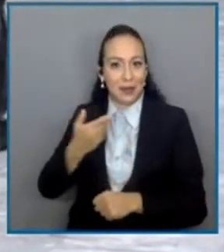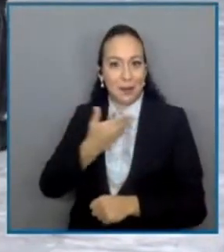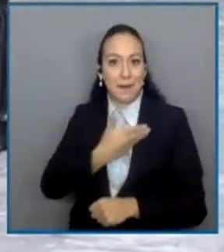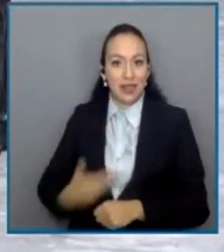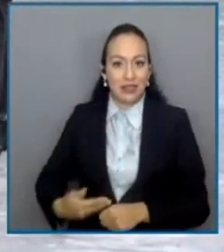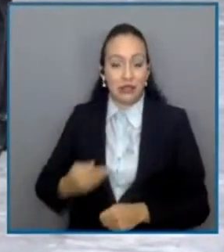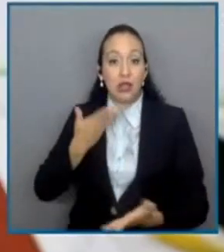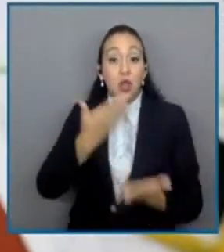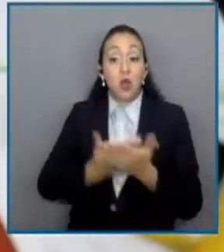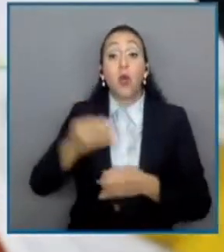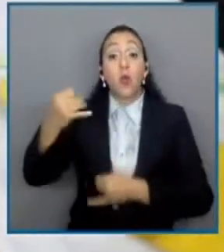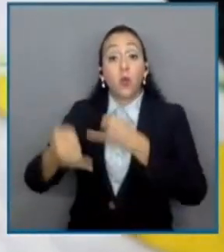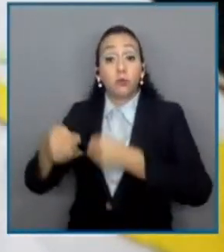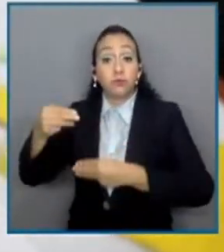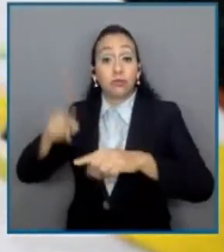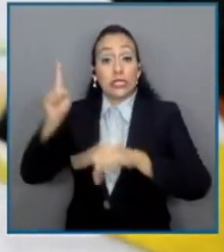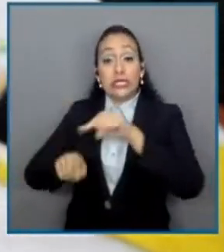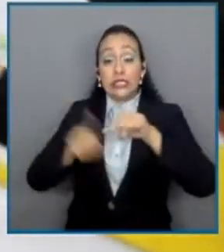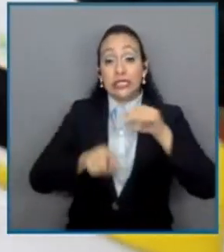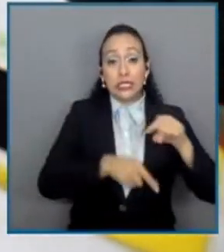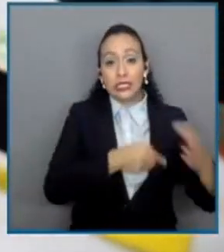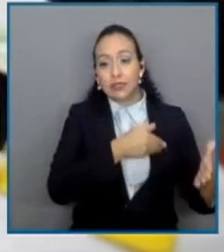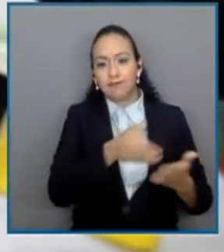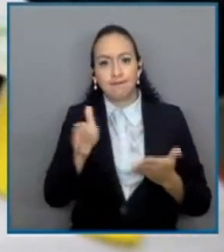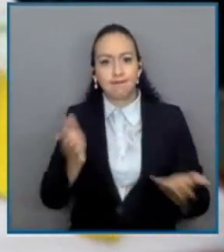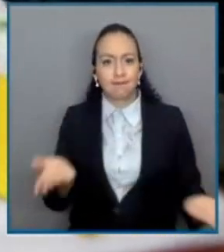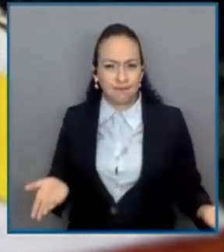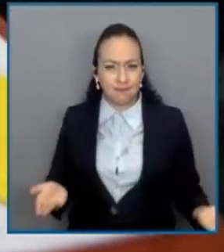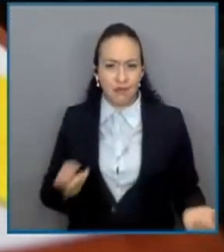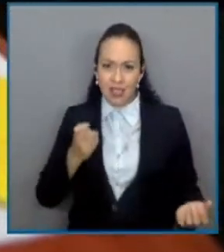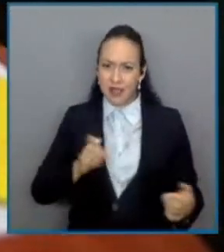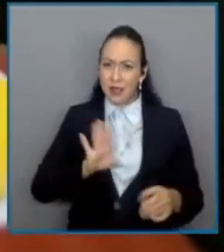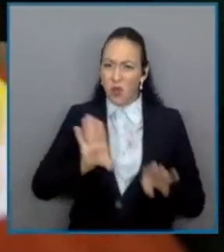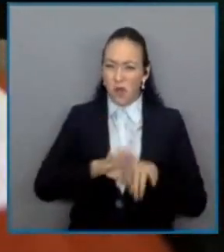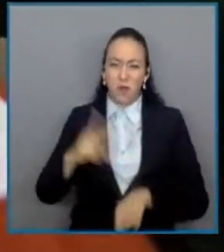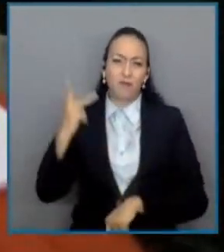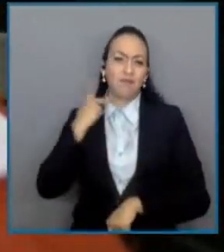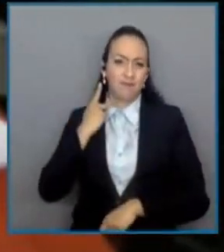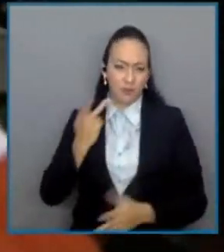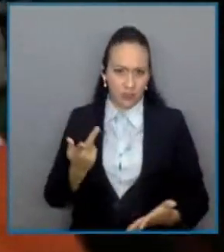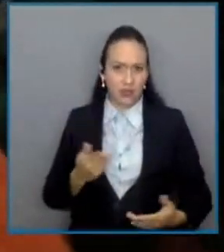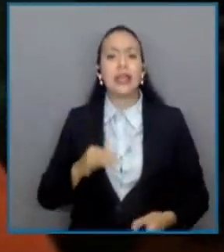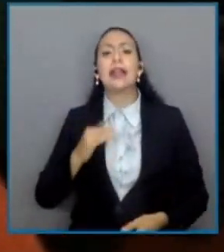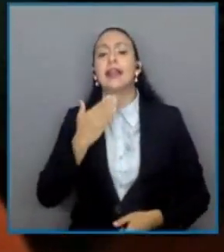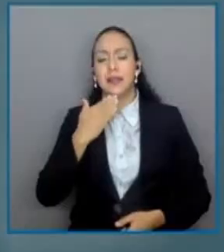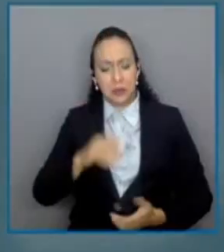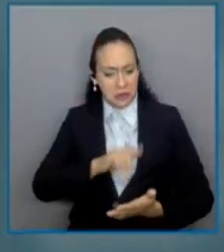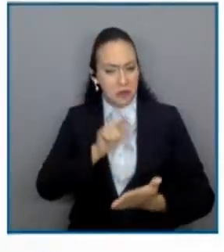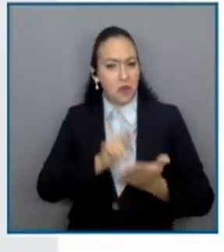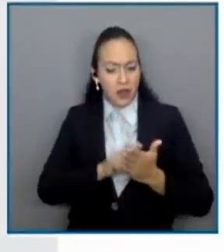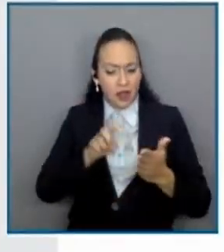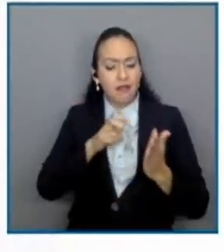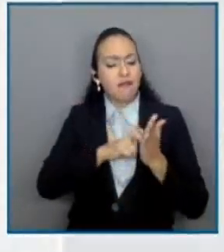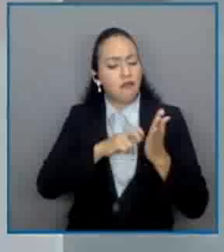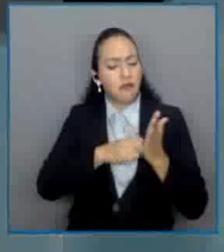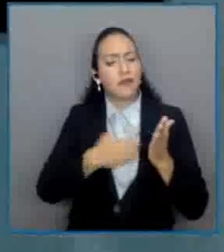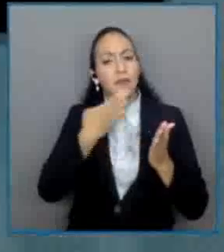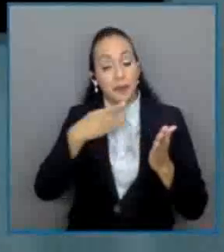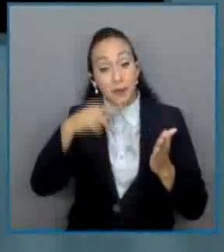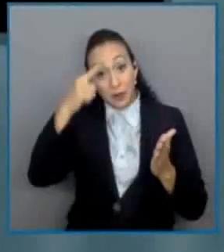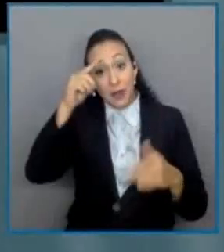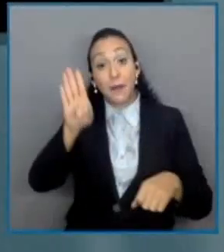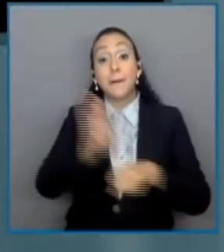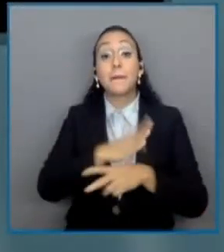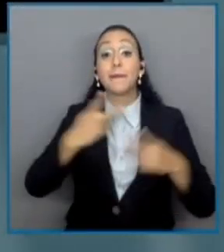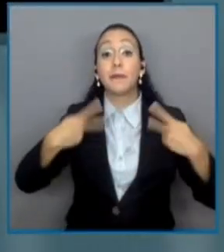que beneficia a un proyecto político. Advirtió que la justicia no debe tener adjetivos ni adherirse a doctrinas que no sean las